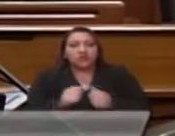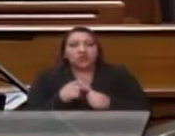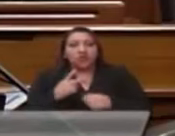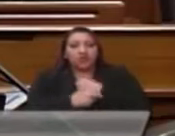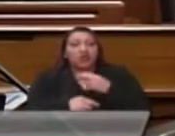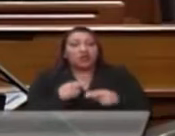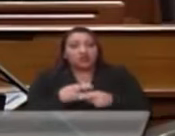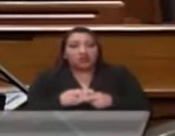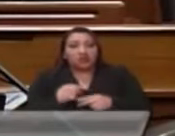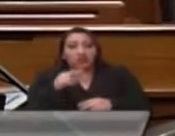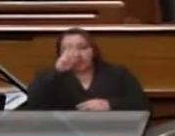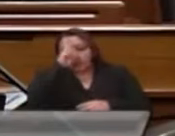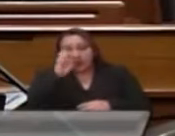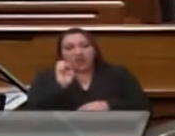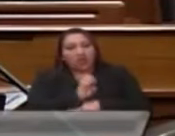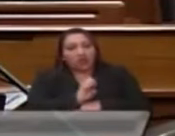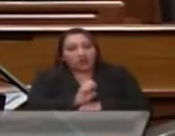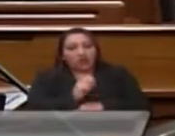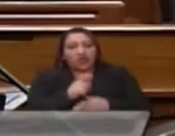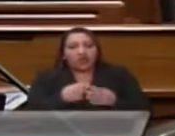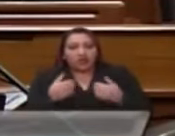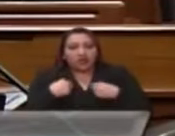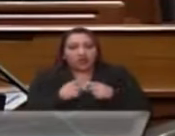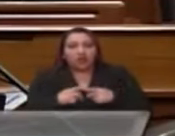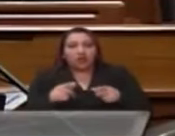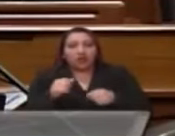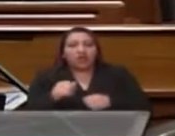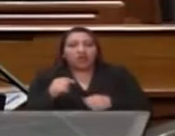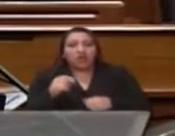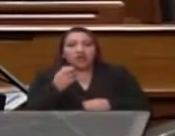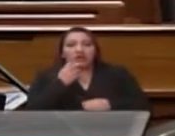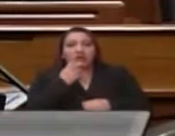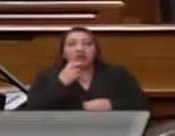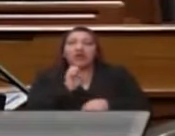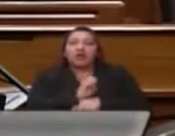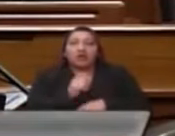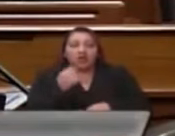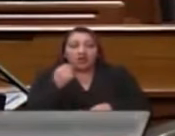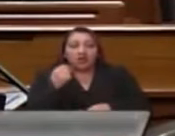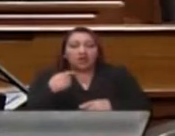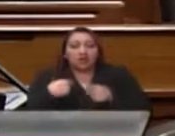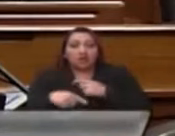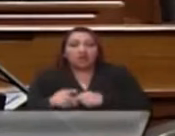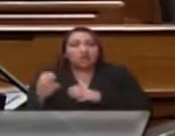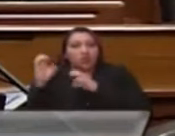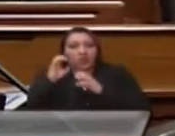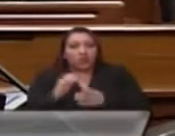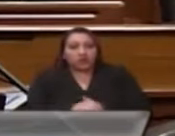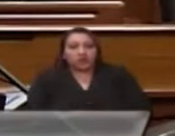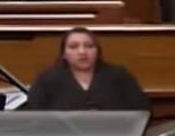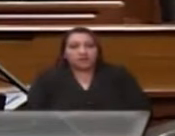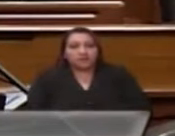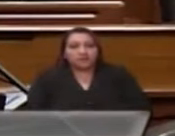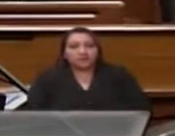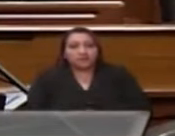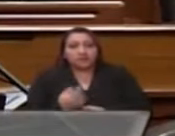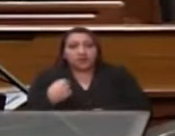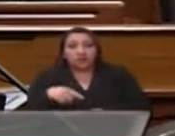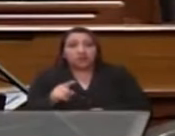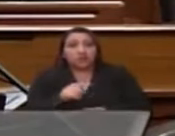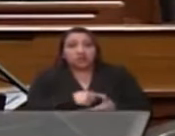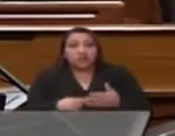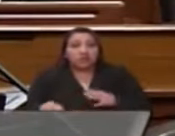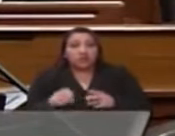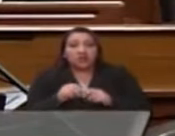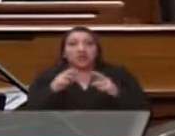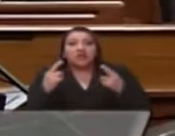de Ministros Perú-Ecuador, que tendrá lugar en Ecuador en octubre próximo. La próxima semana se llevará